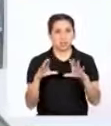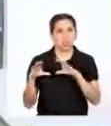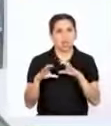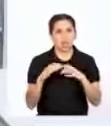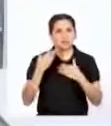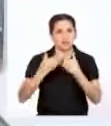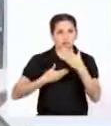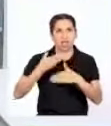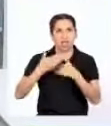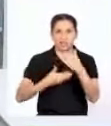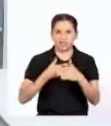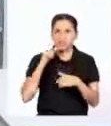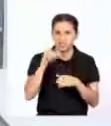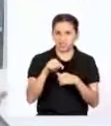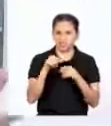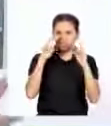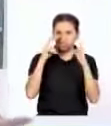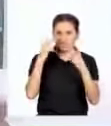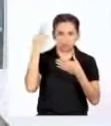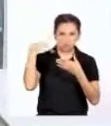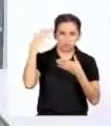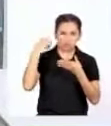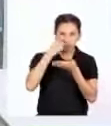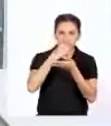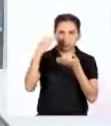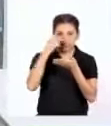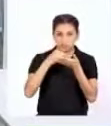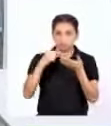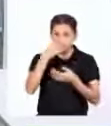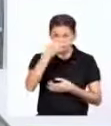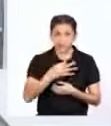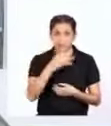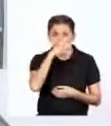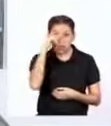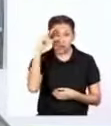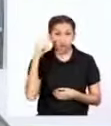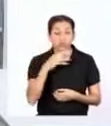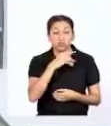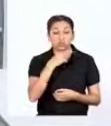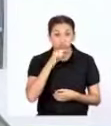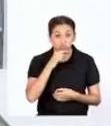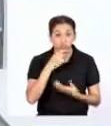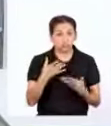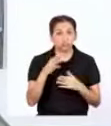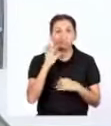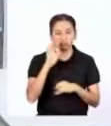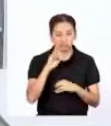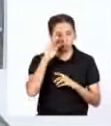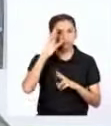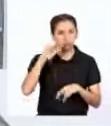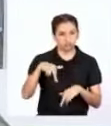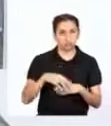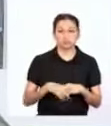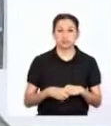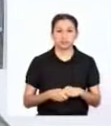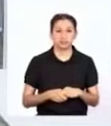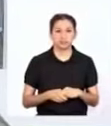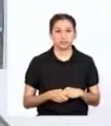También hemos hecho avances en este aspecto durante las últimas semanas, ¿no es cierto, Juliana? Es